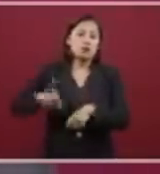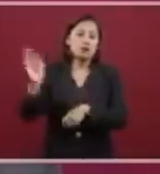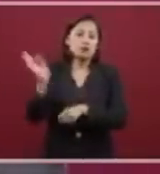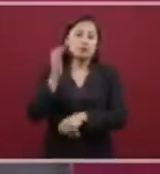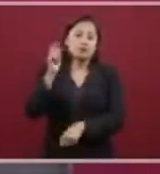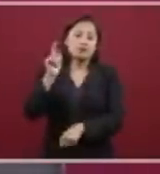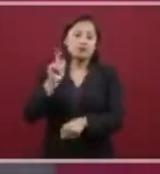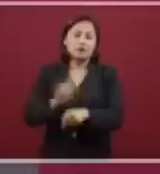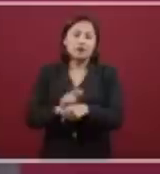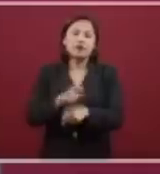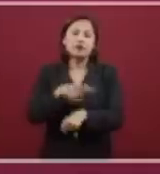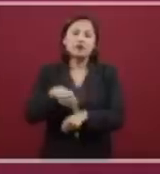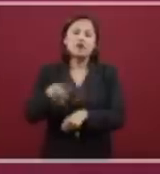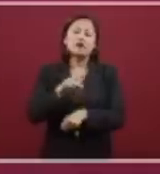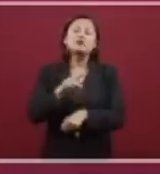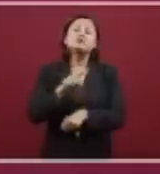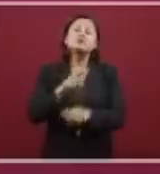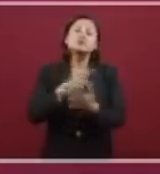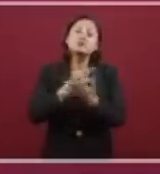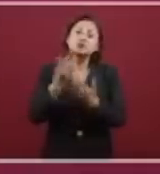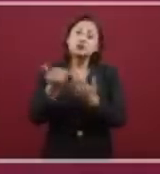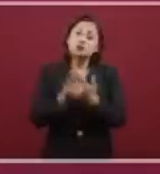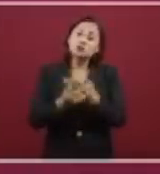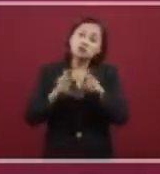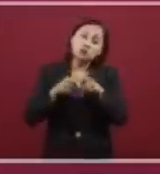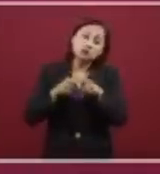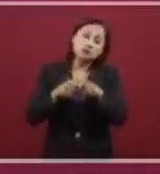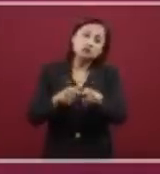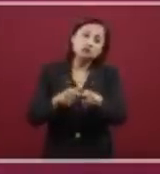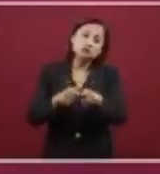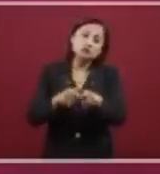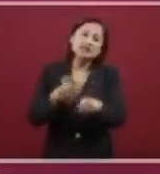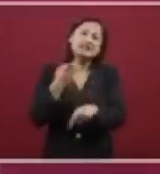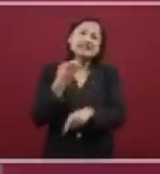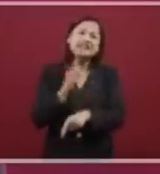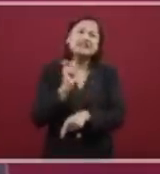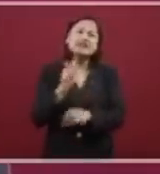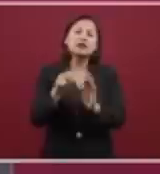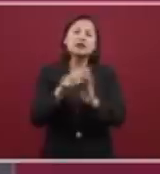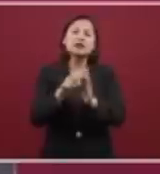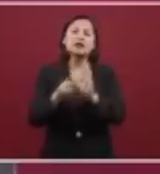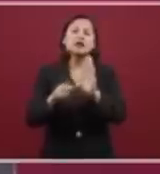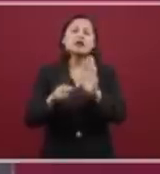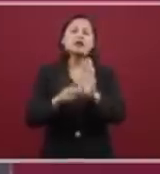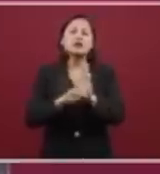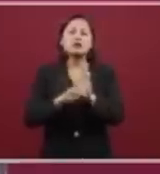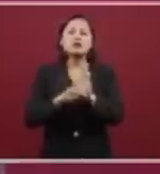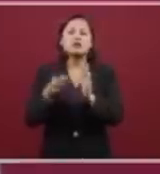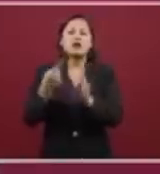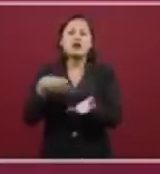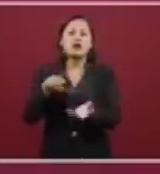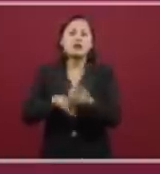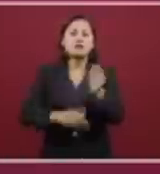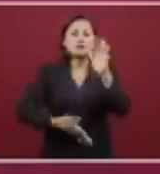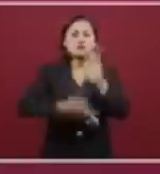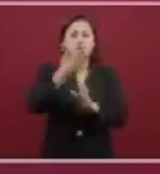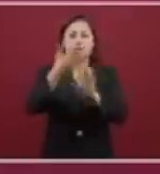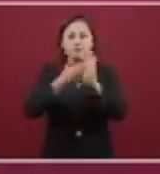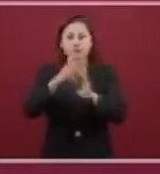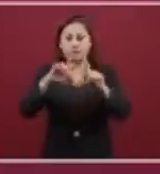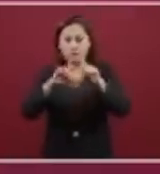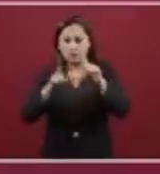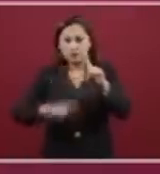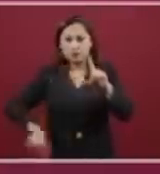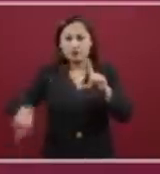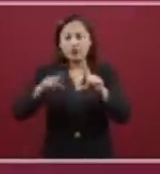empresa del proyecto lo que violentan las normas en materia de identidades para estatales pero además la